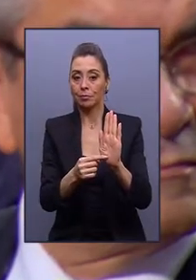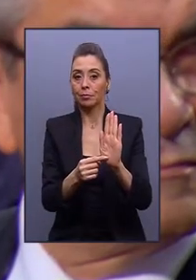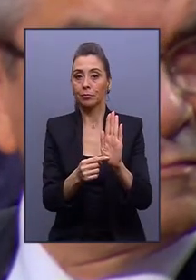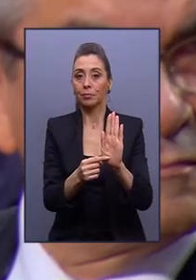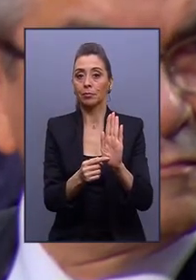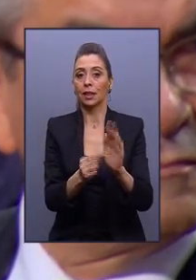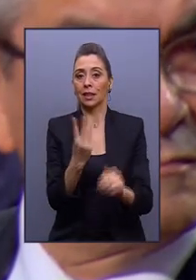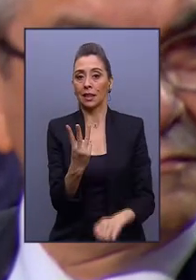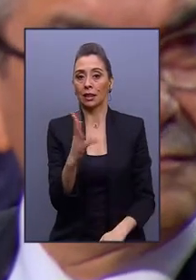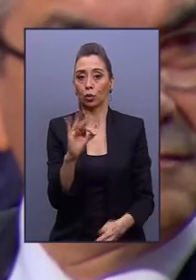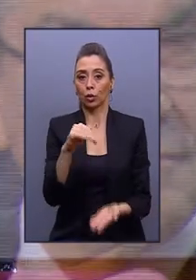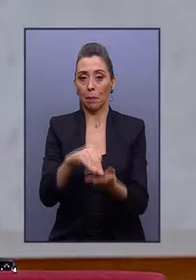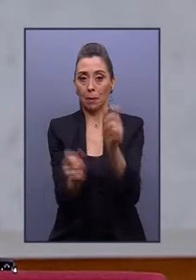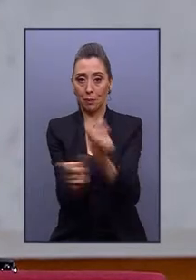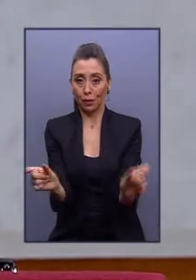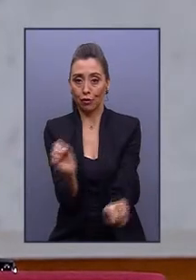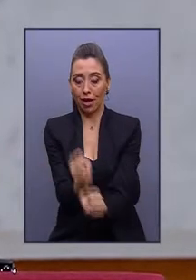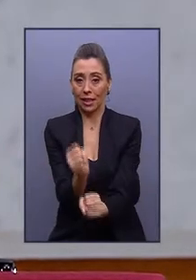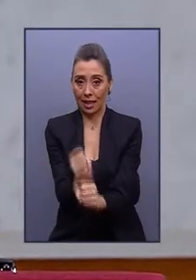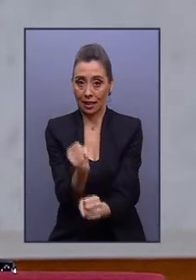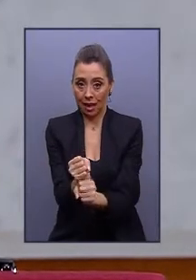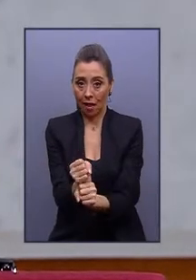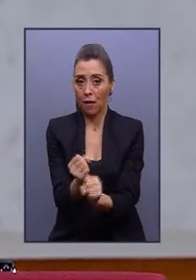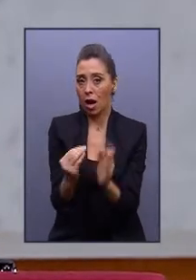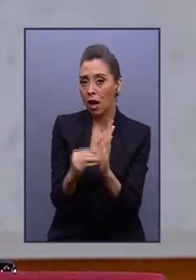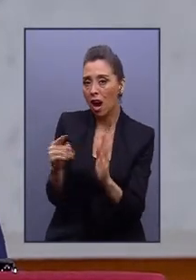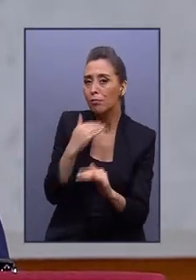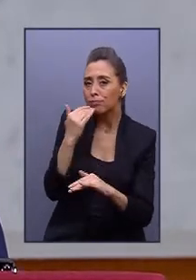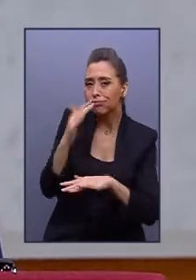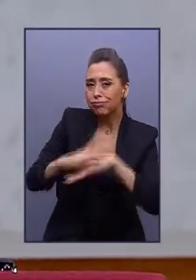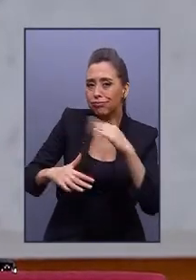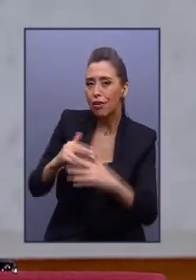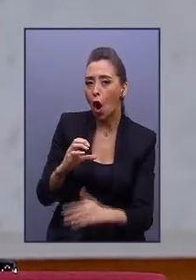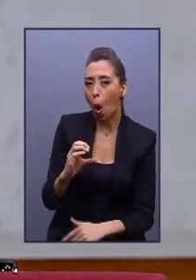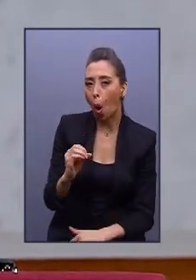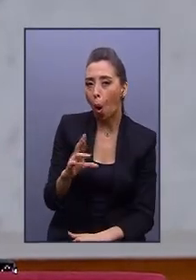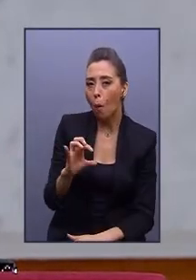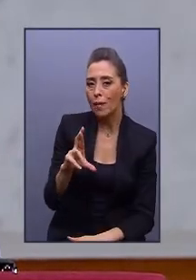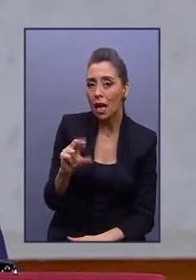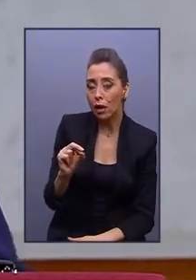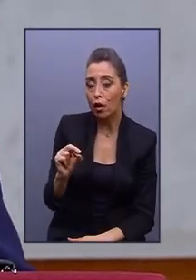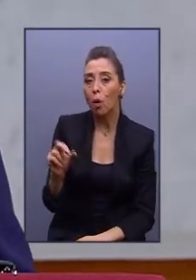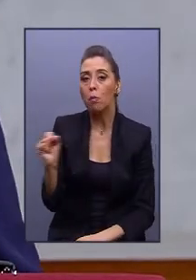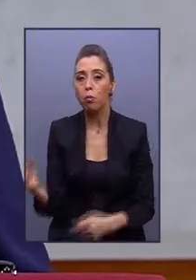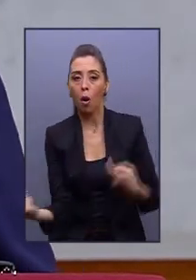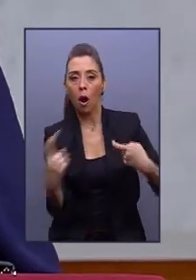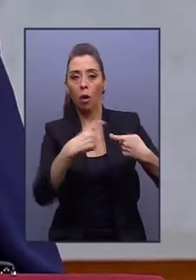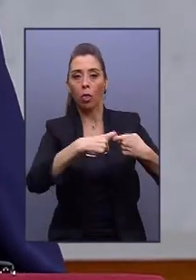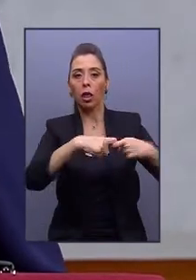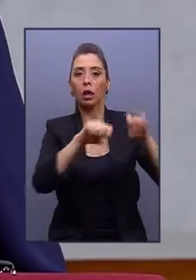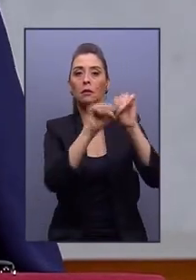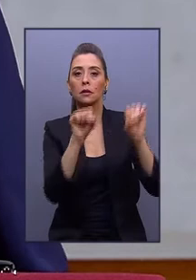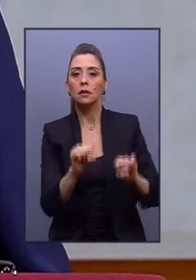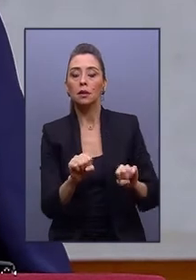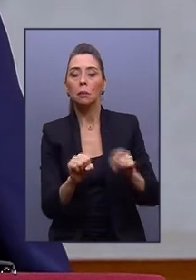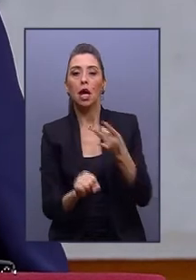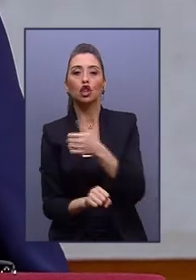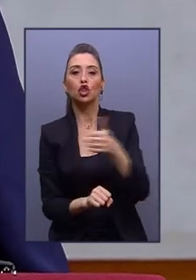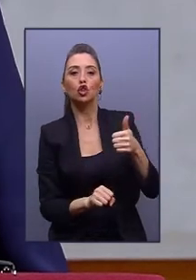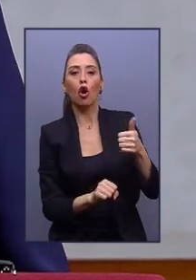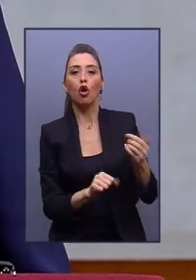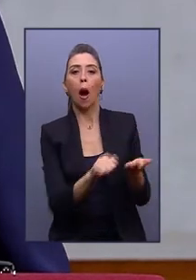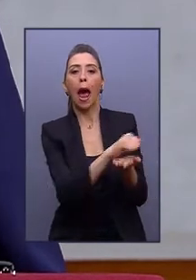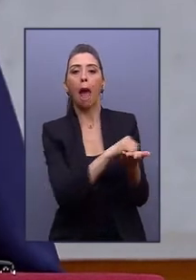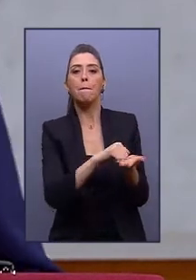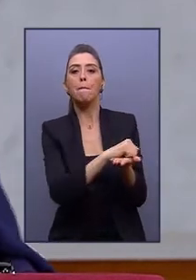Así 350.000 trabajadores, hoy calificados como obreros, podrán acceder al sistema que hasta ahora es preferente para